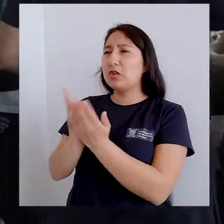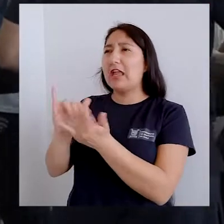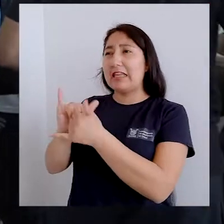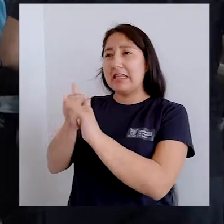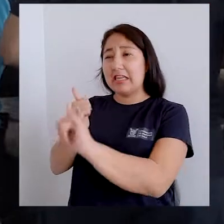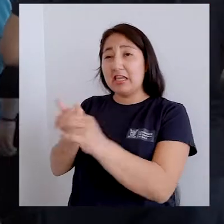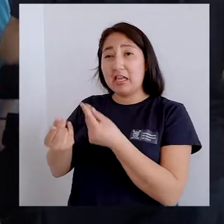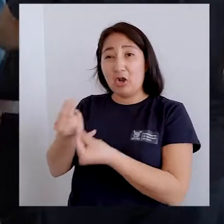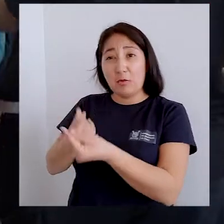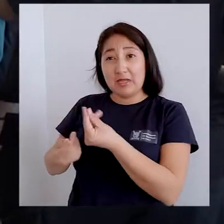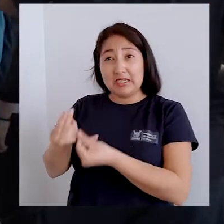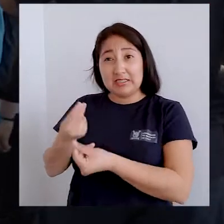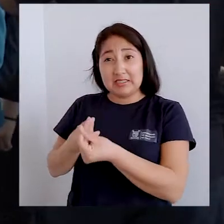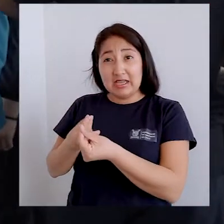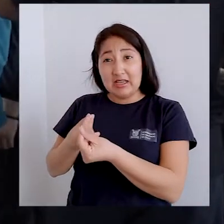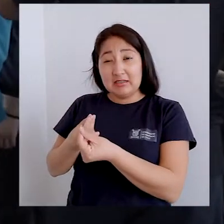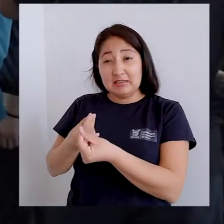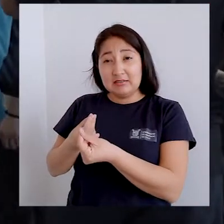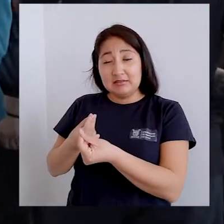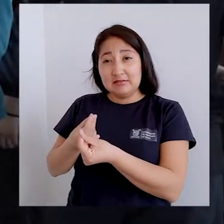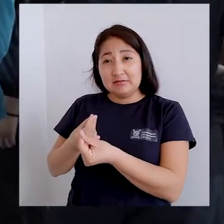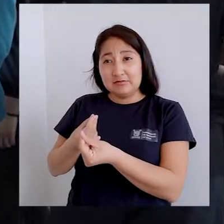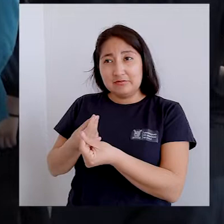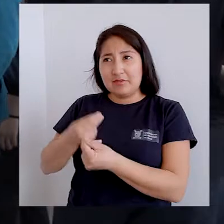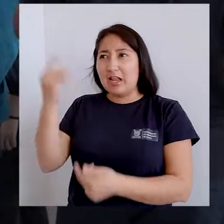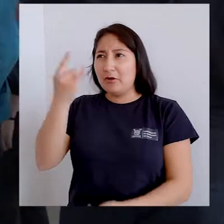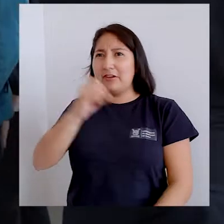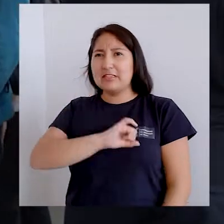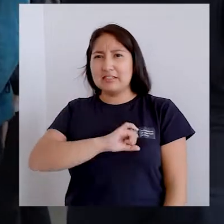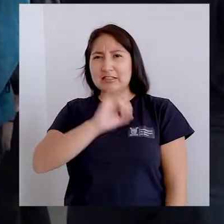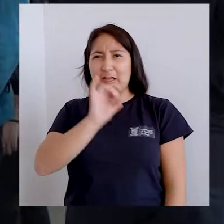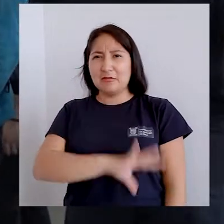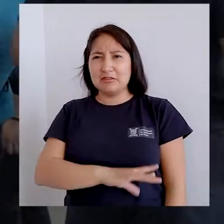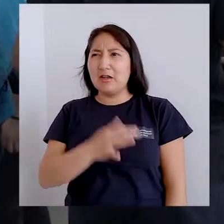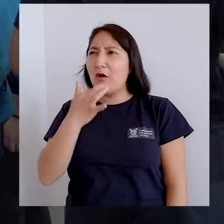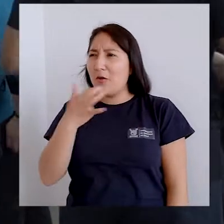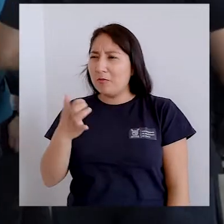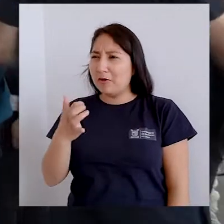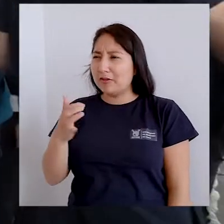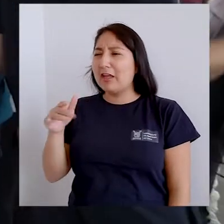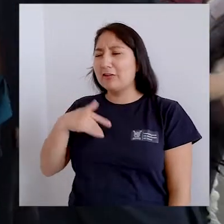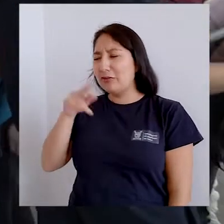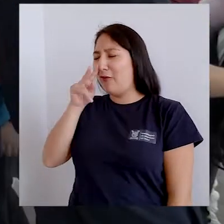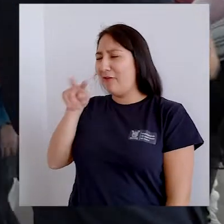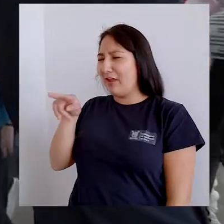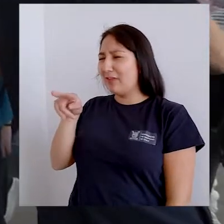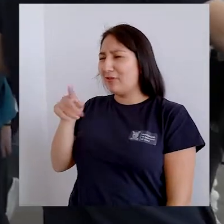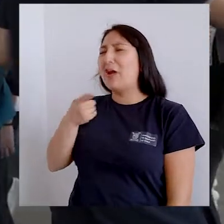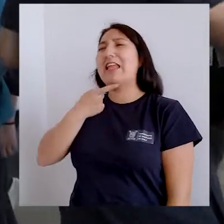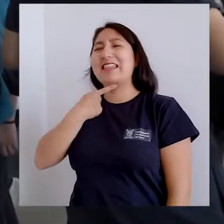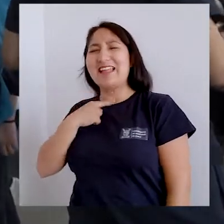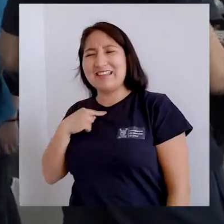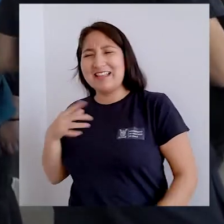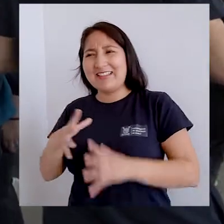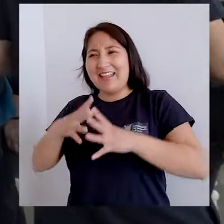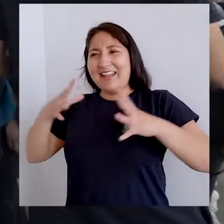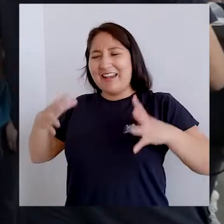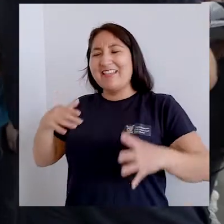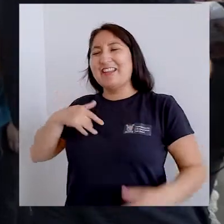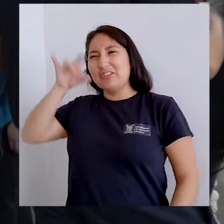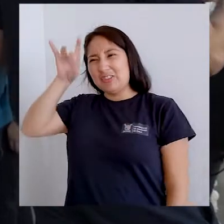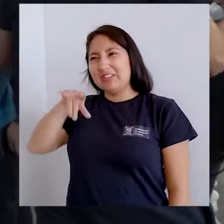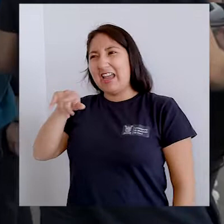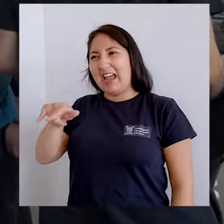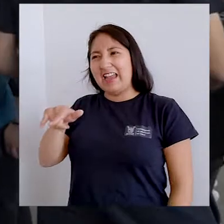ingeniería comercial y en la Universidad de Santiago, porque siempre me ha parecido una universidad interesante, grande y te